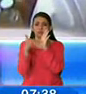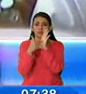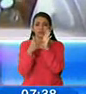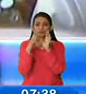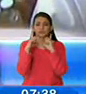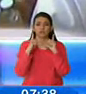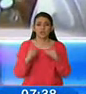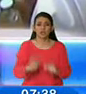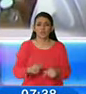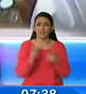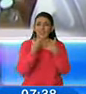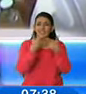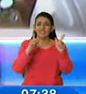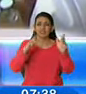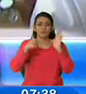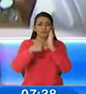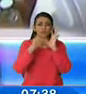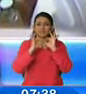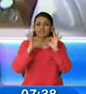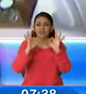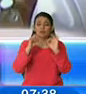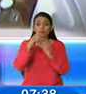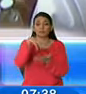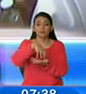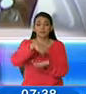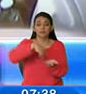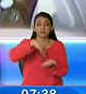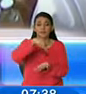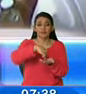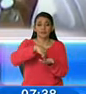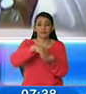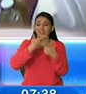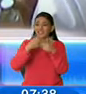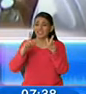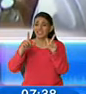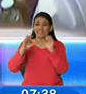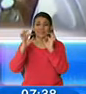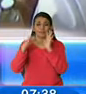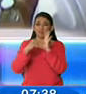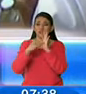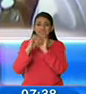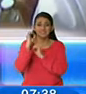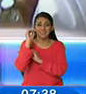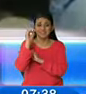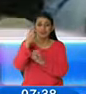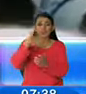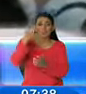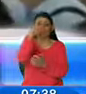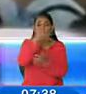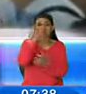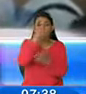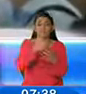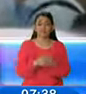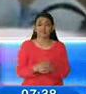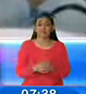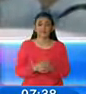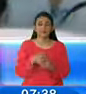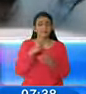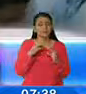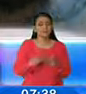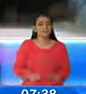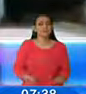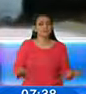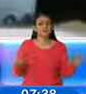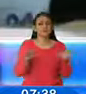salud, zona franca a la provincia de Manabí, zona franca a la provincia de Esmeraldas. Asegura que es